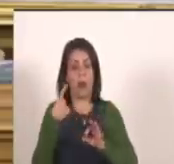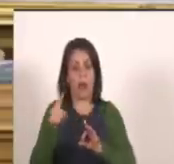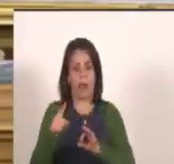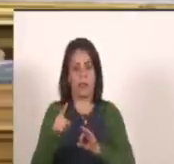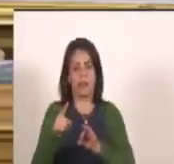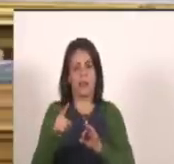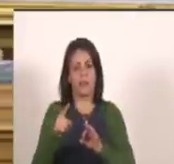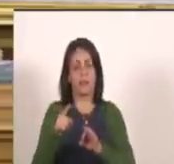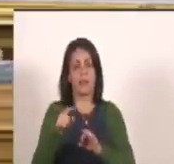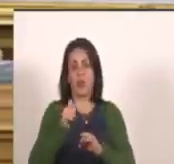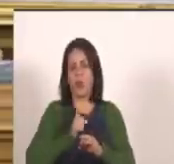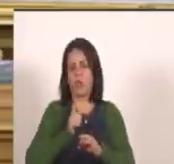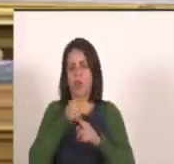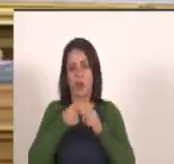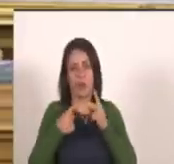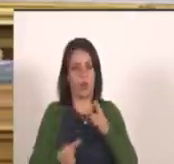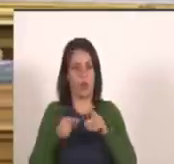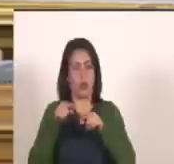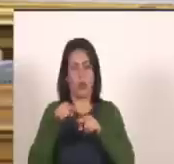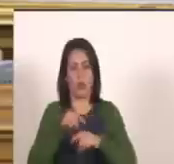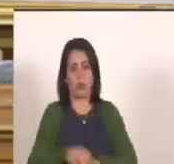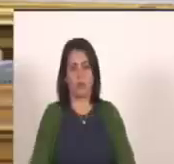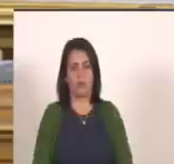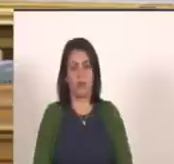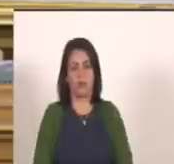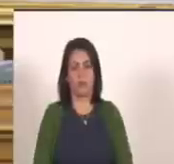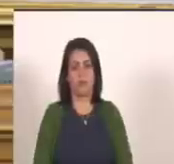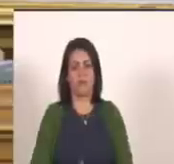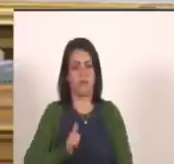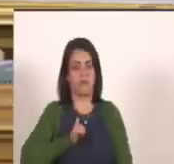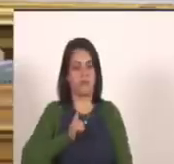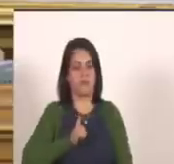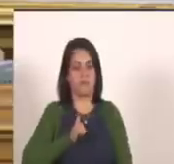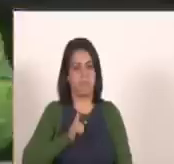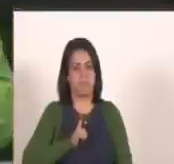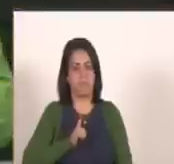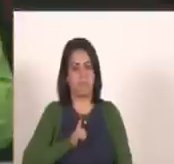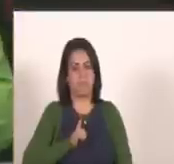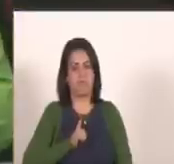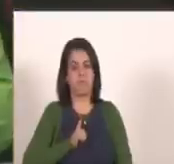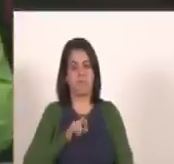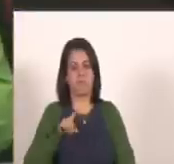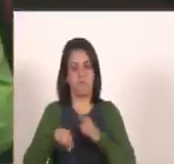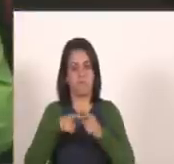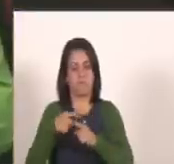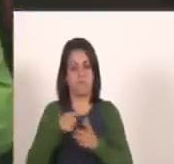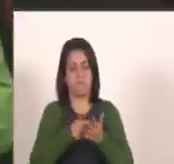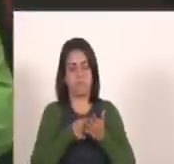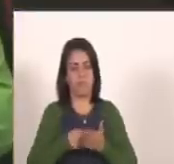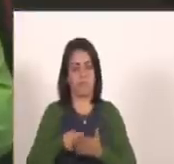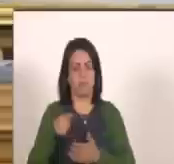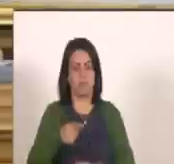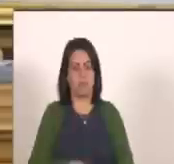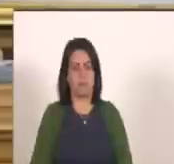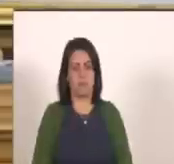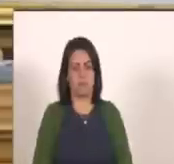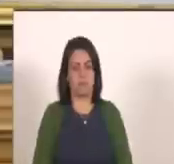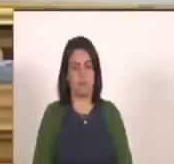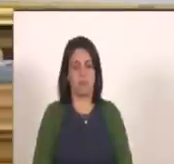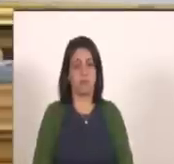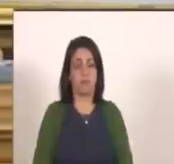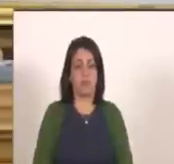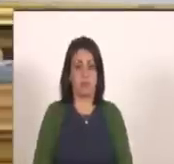obtener a cualquier costa los beneficios que una supuesta fama proporciona.